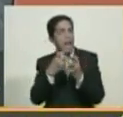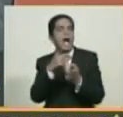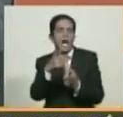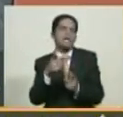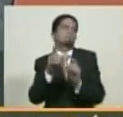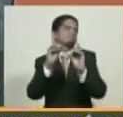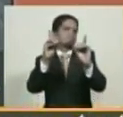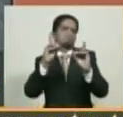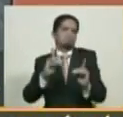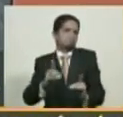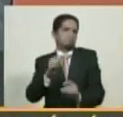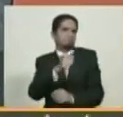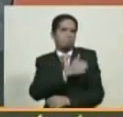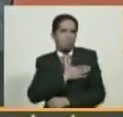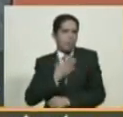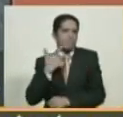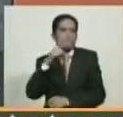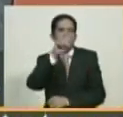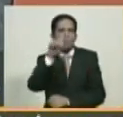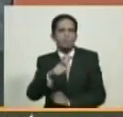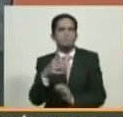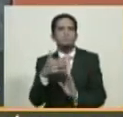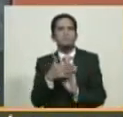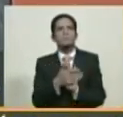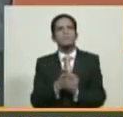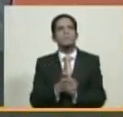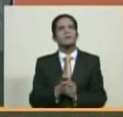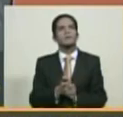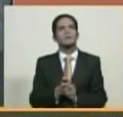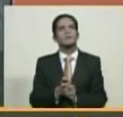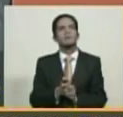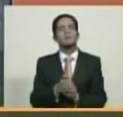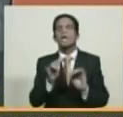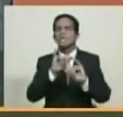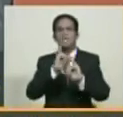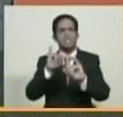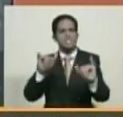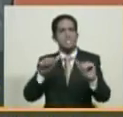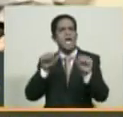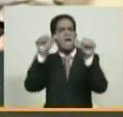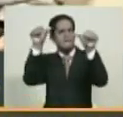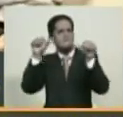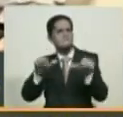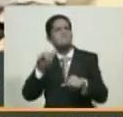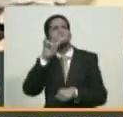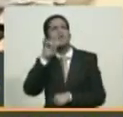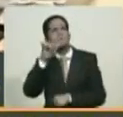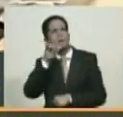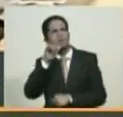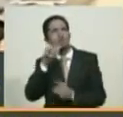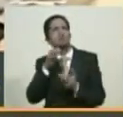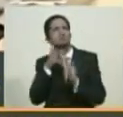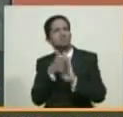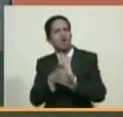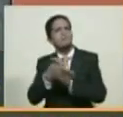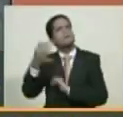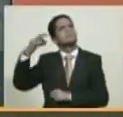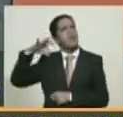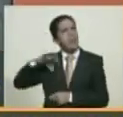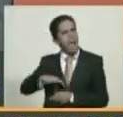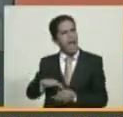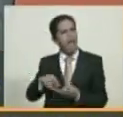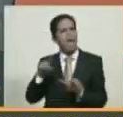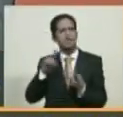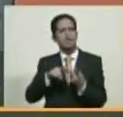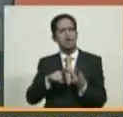quiera acerca del tema económico. Sobre el cesta ticket, solamente brevemente, ya fue publicado en Gaceta el nuevo salario mínimo junto con el cesta